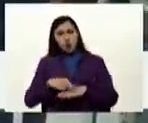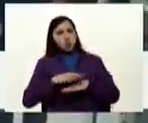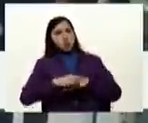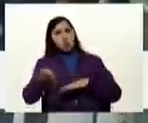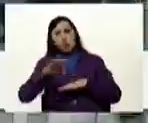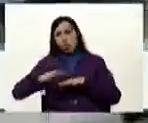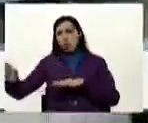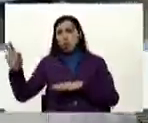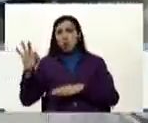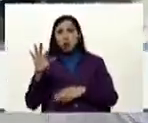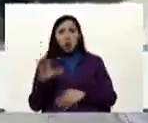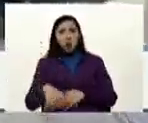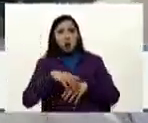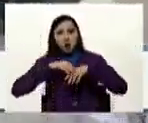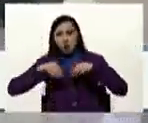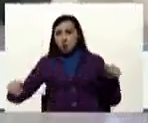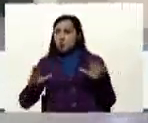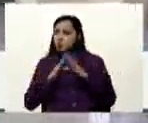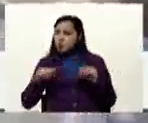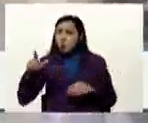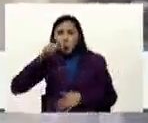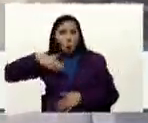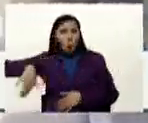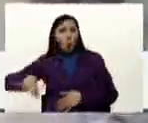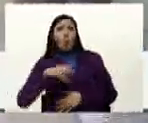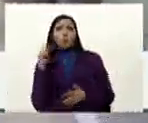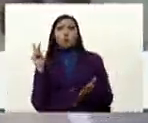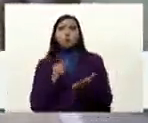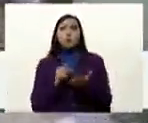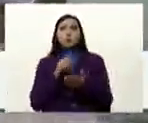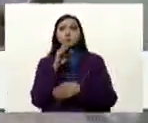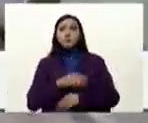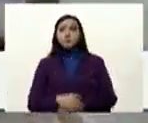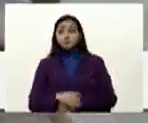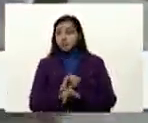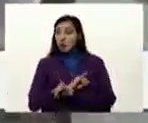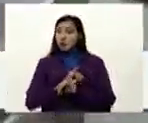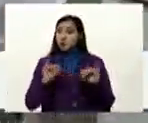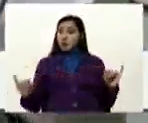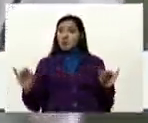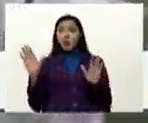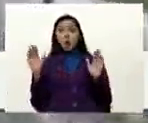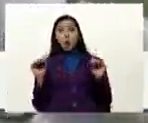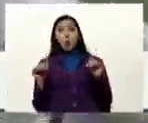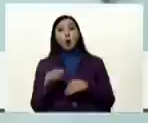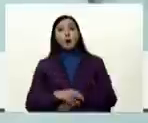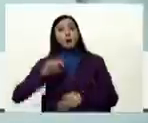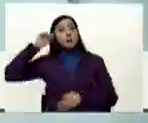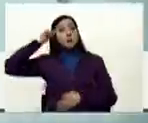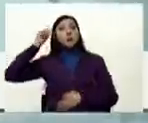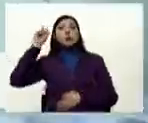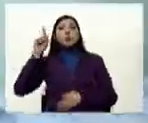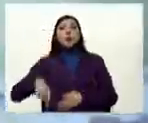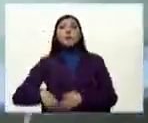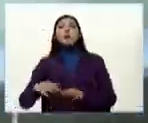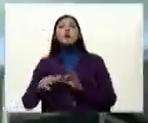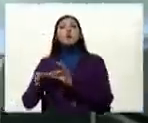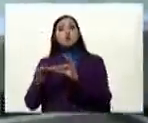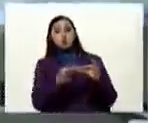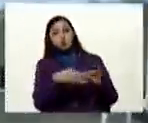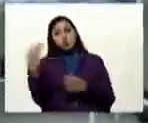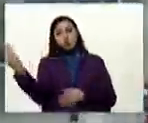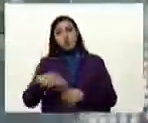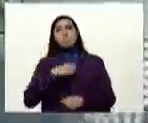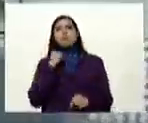regional, municipal y el Poder Popular. Bueno, nos despedimos recordando que juntos hacemos más.